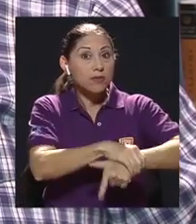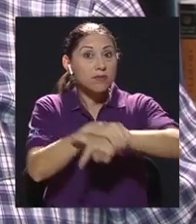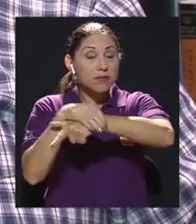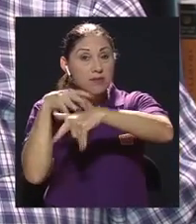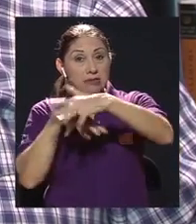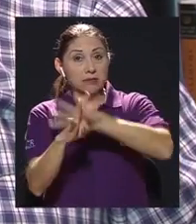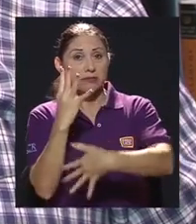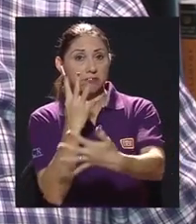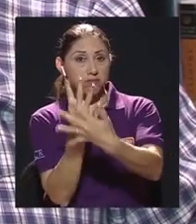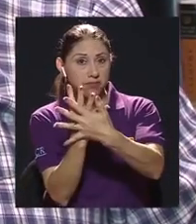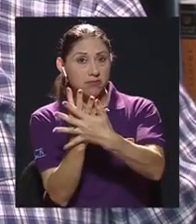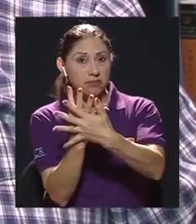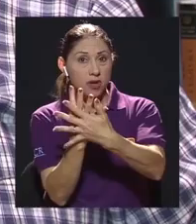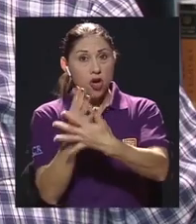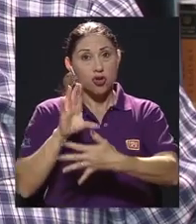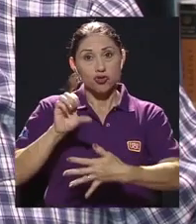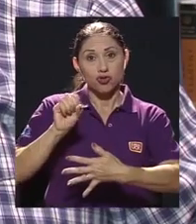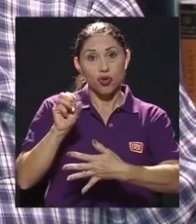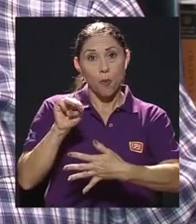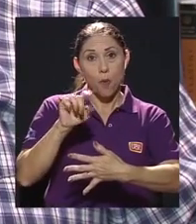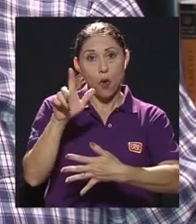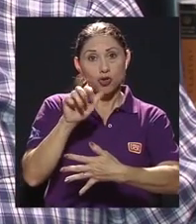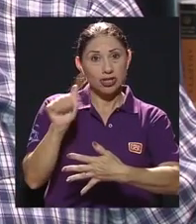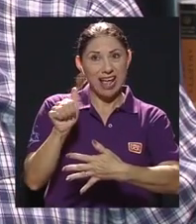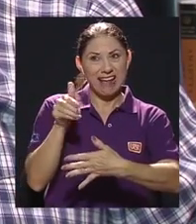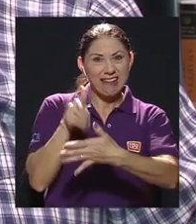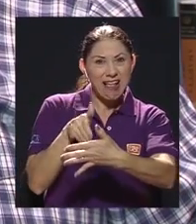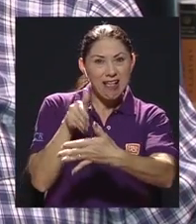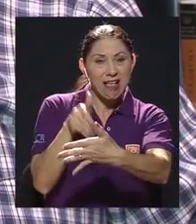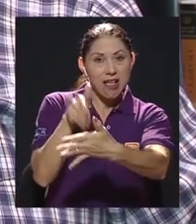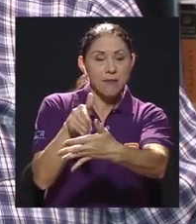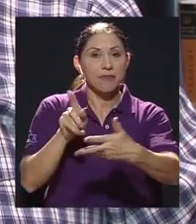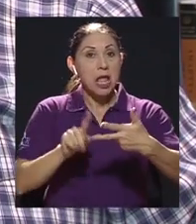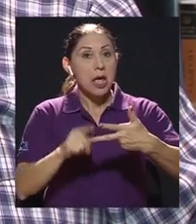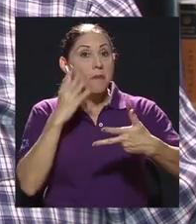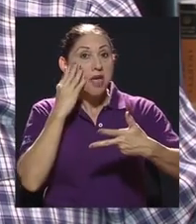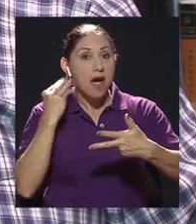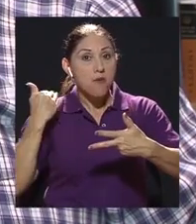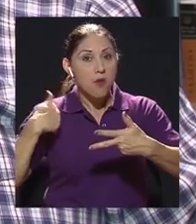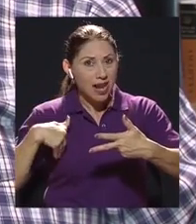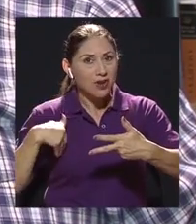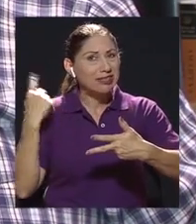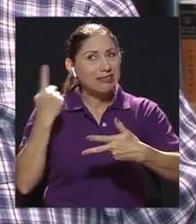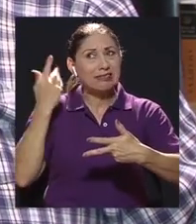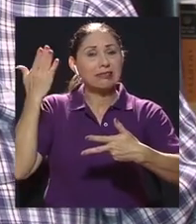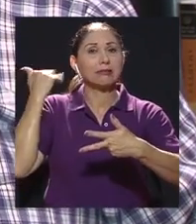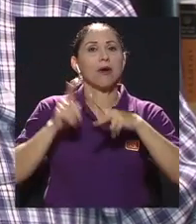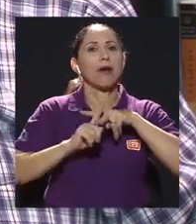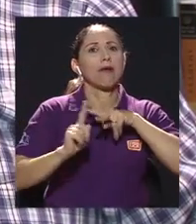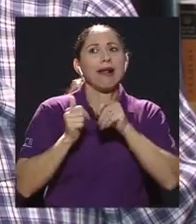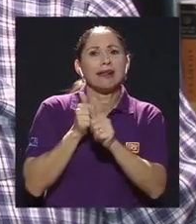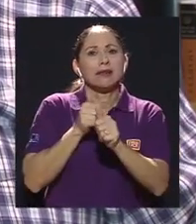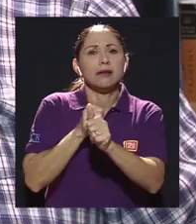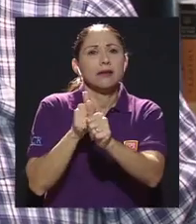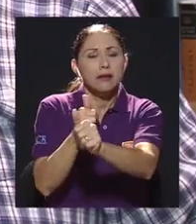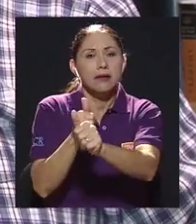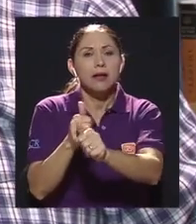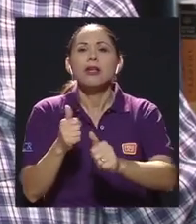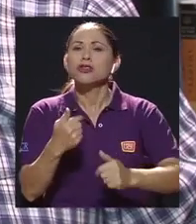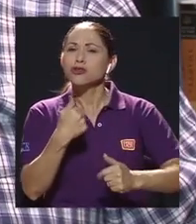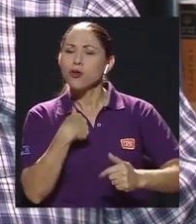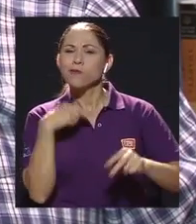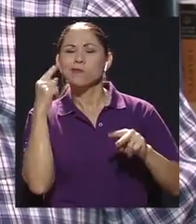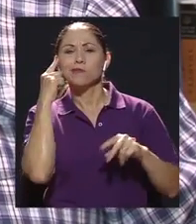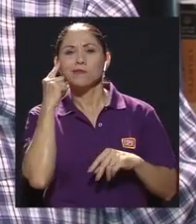Somoza, mi abuelo perseguido, y luego me hizo reflexionar,